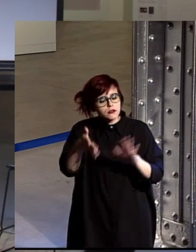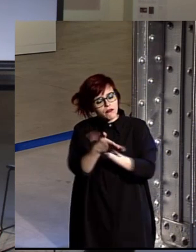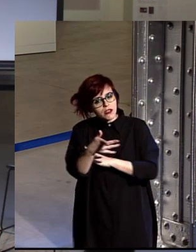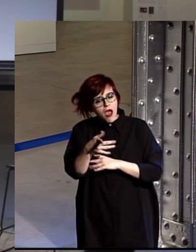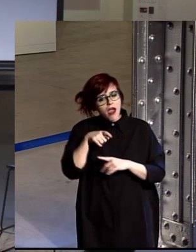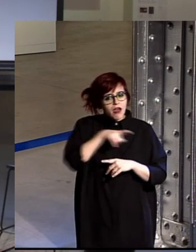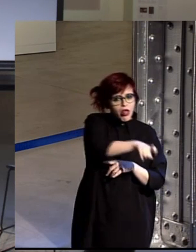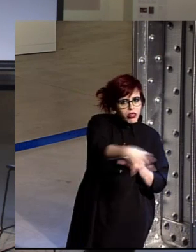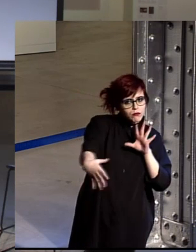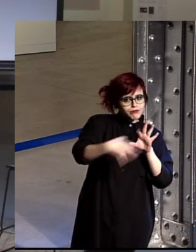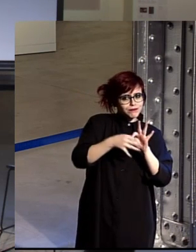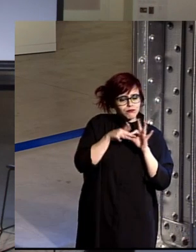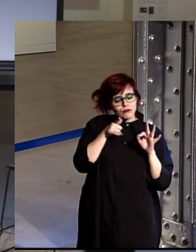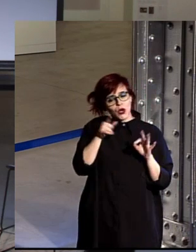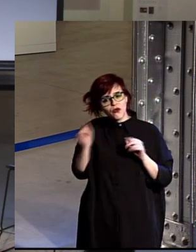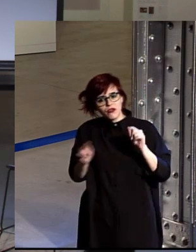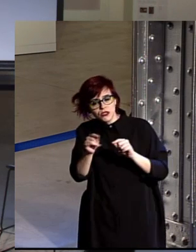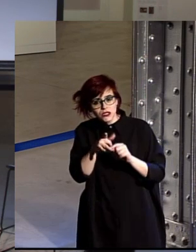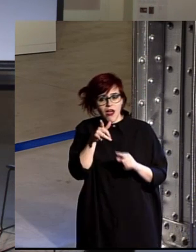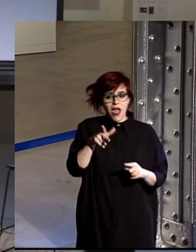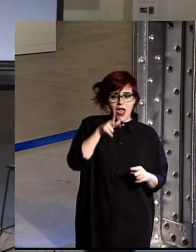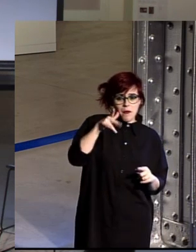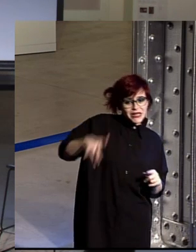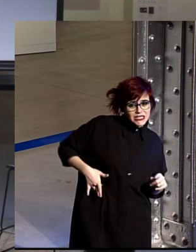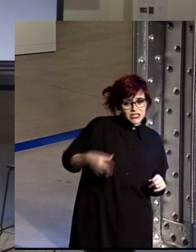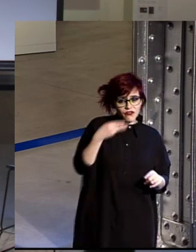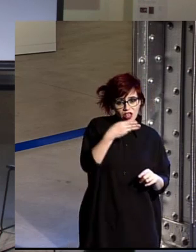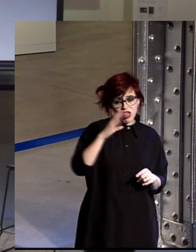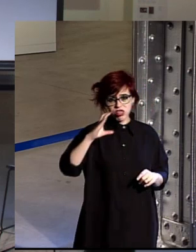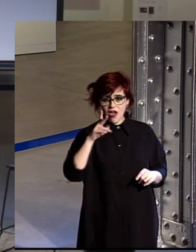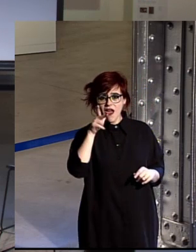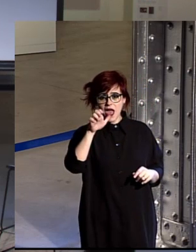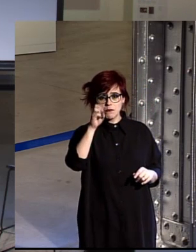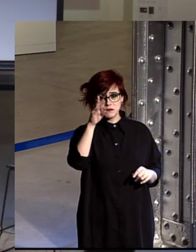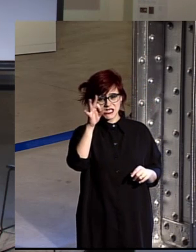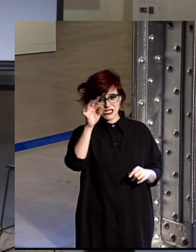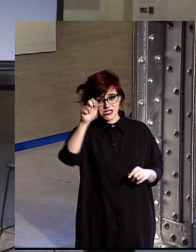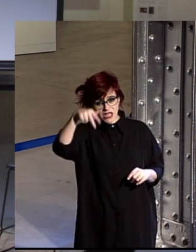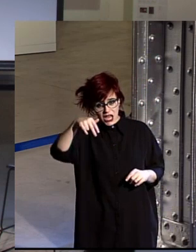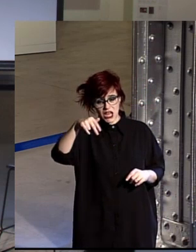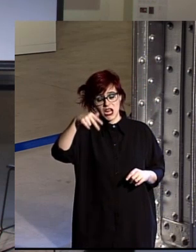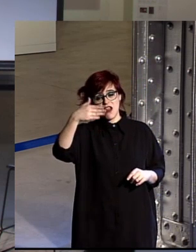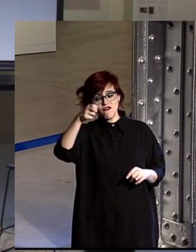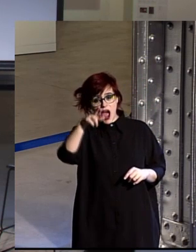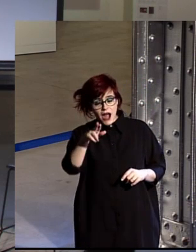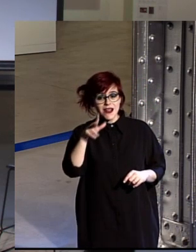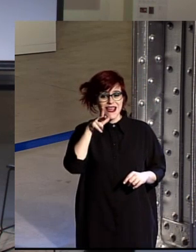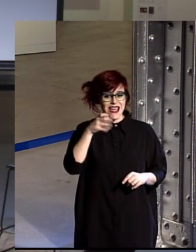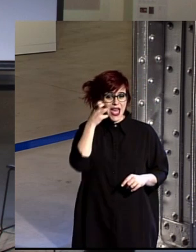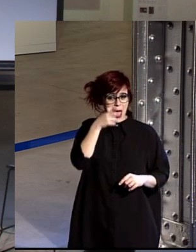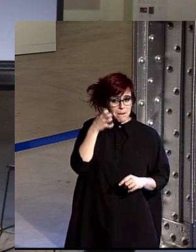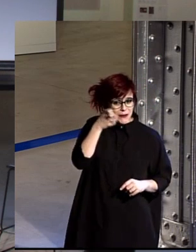algunos ejemplos. Virus de la hepatitis B, hepatitis C, Epstein-Barr, el herpes, un